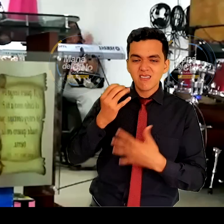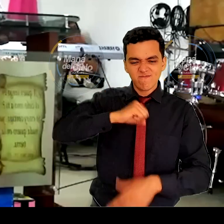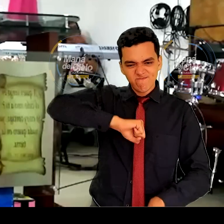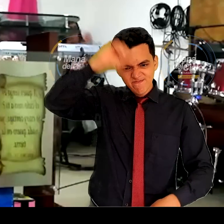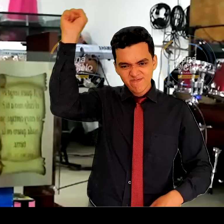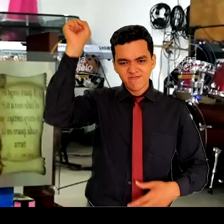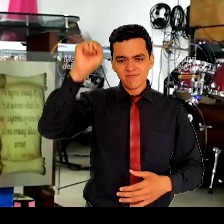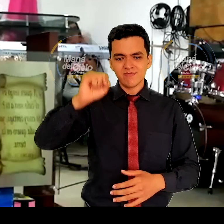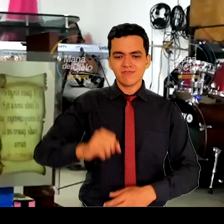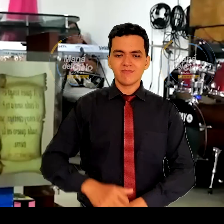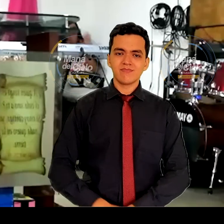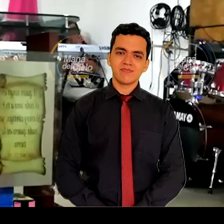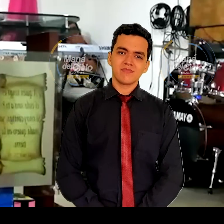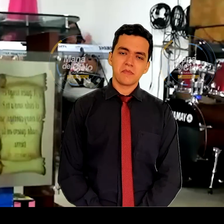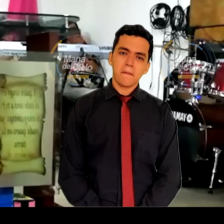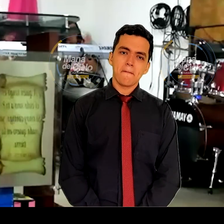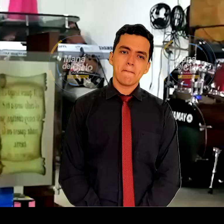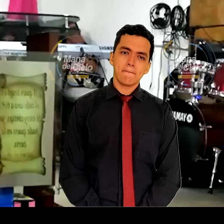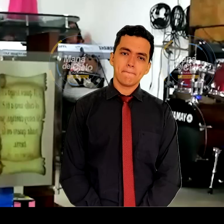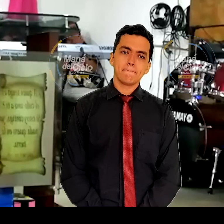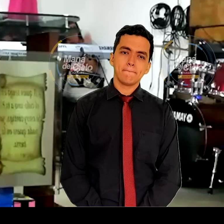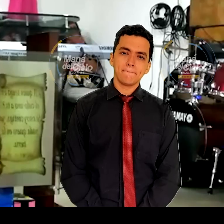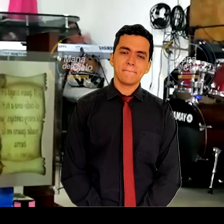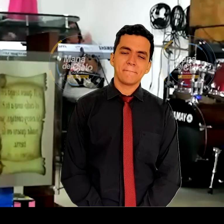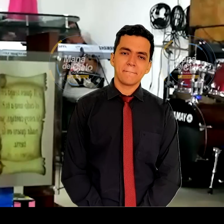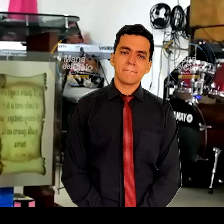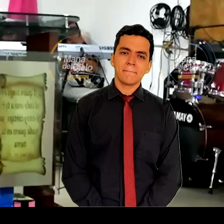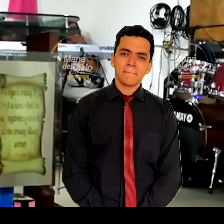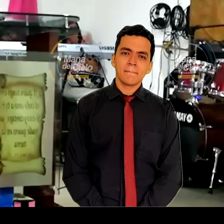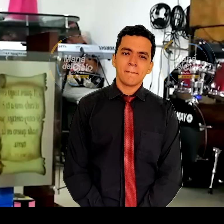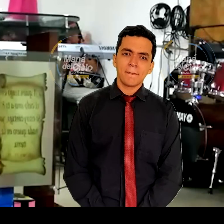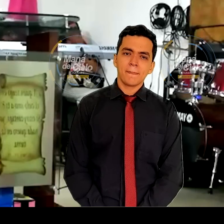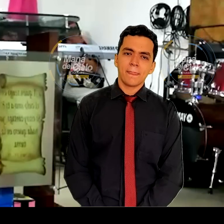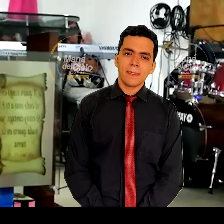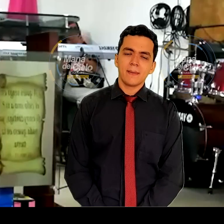mejor. Alabanza.